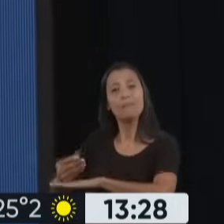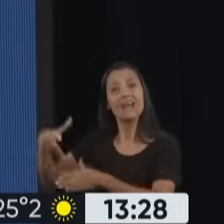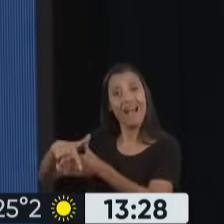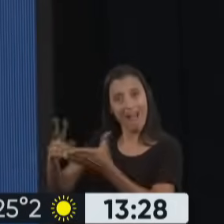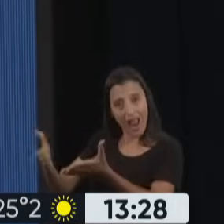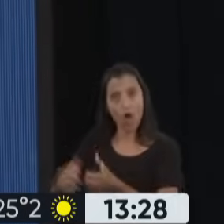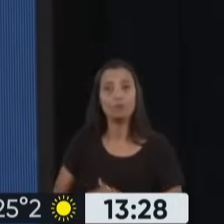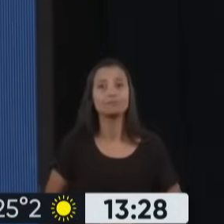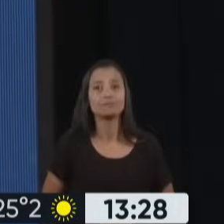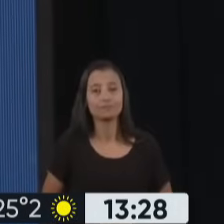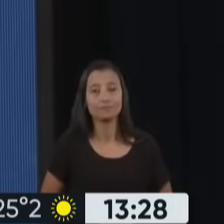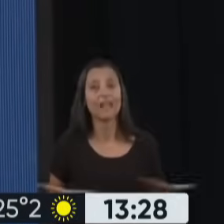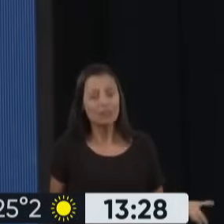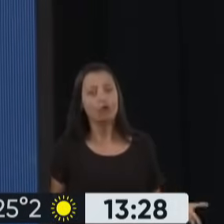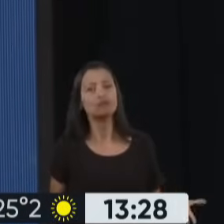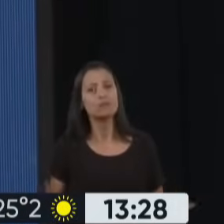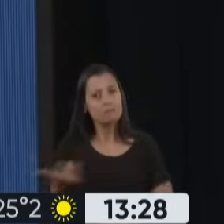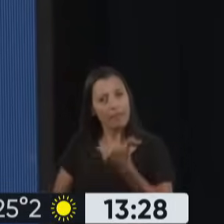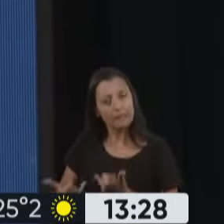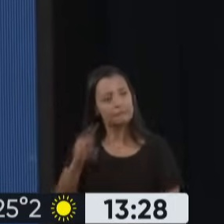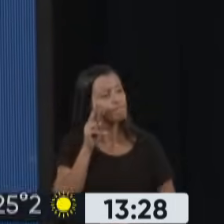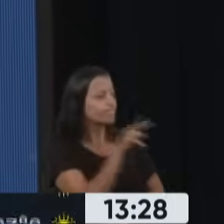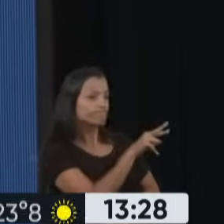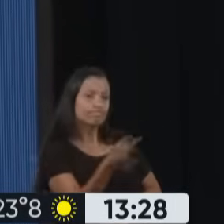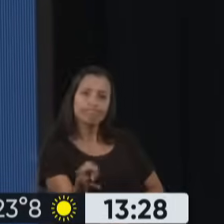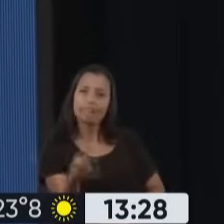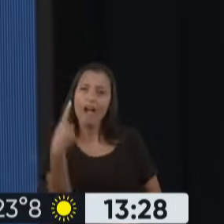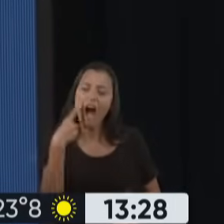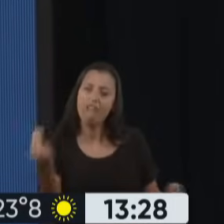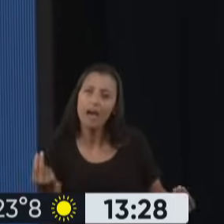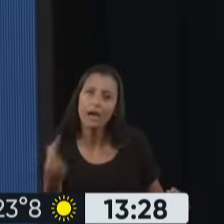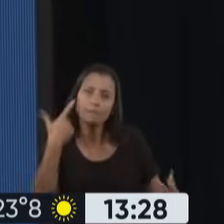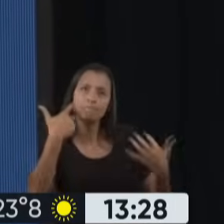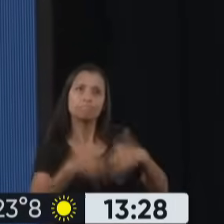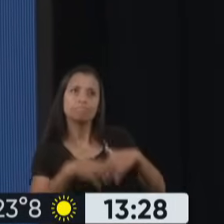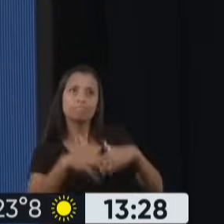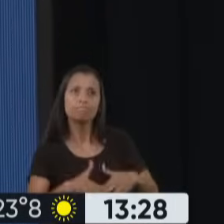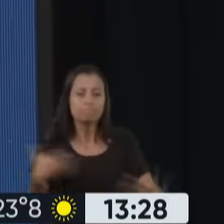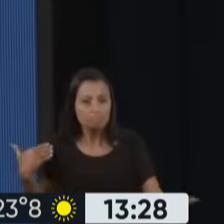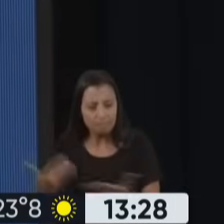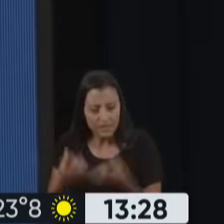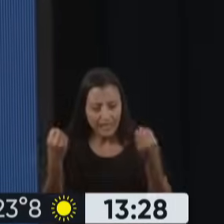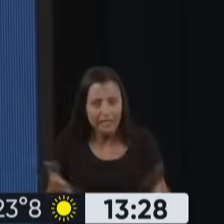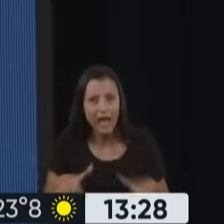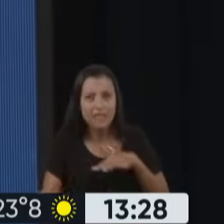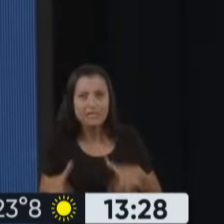Entonces, nada, empiezo a mirar todo. Ahora agarro y pido un raconto de lo que estábamos haciendo.